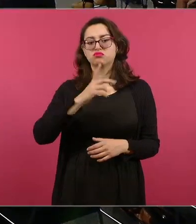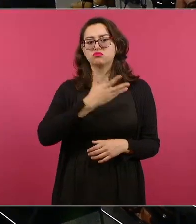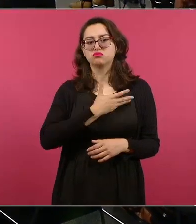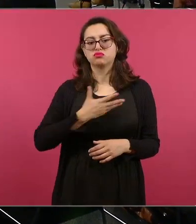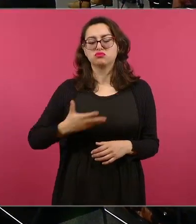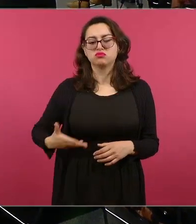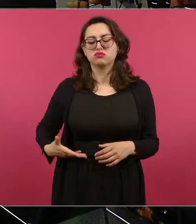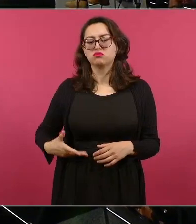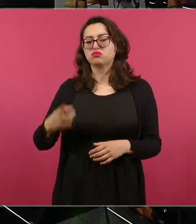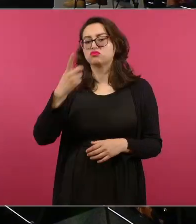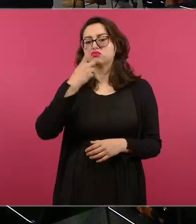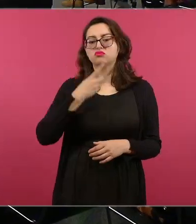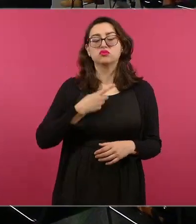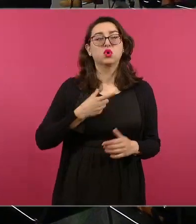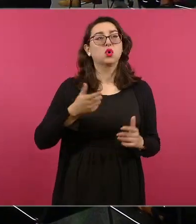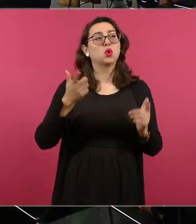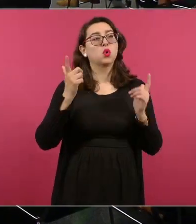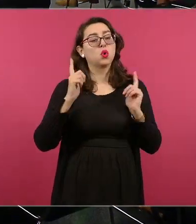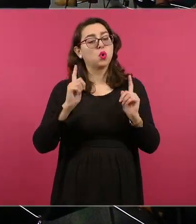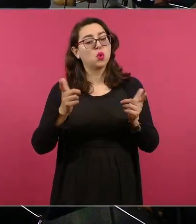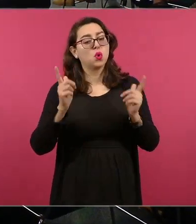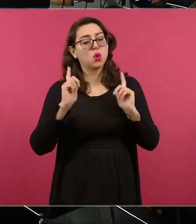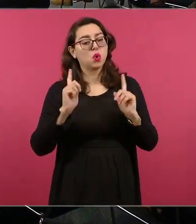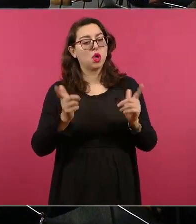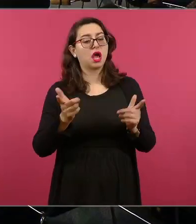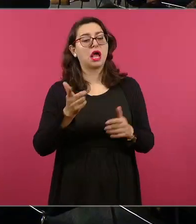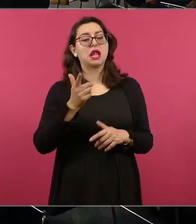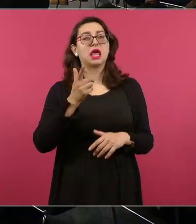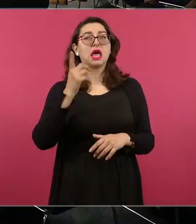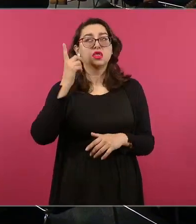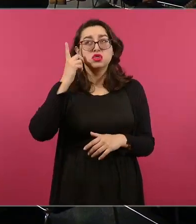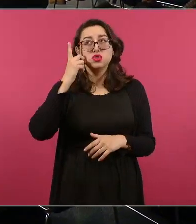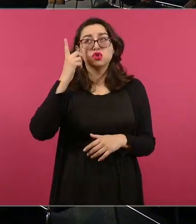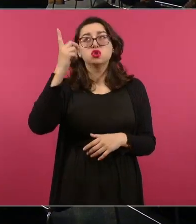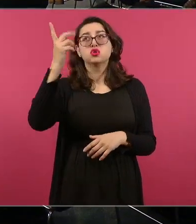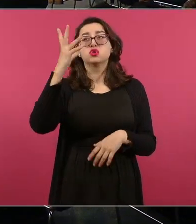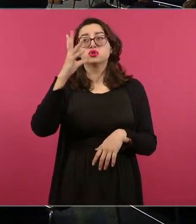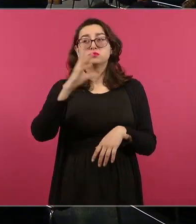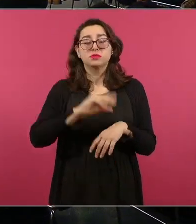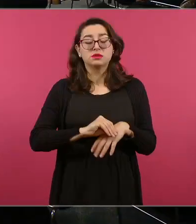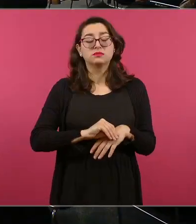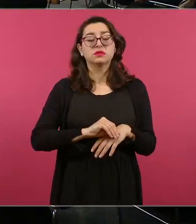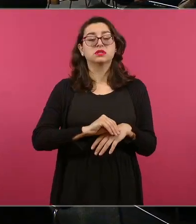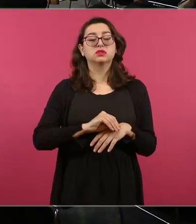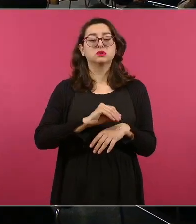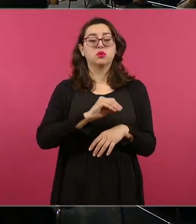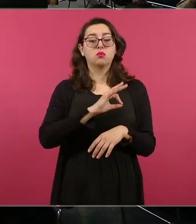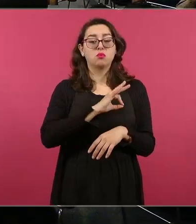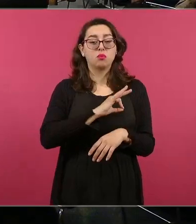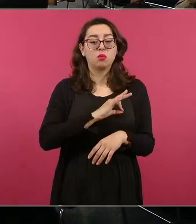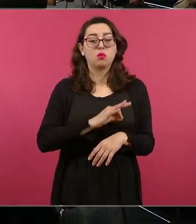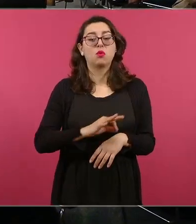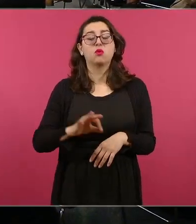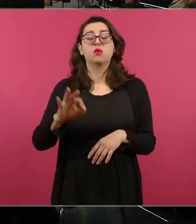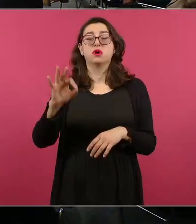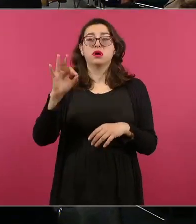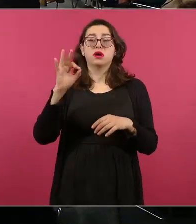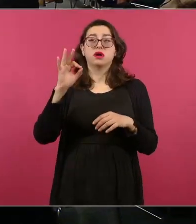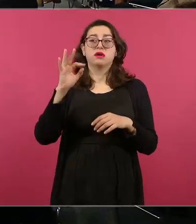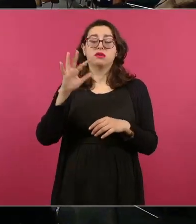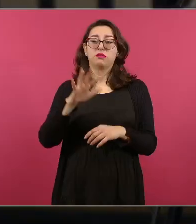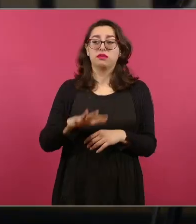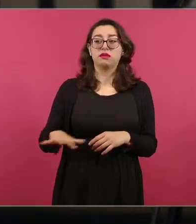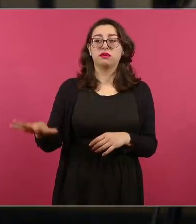con preguntarle si todavía se puede, se podría apoyar a los jóvenes por allá en lo que es